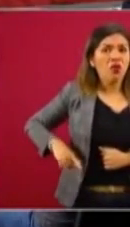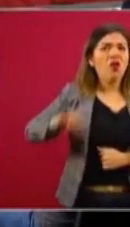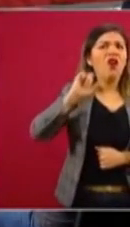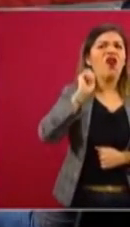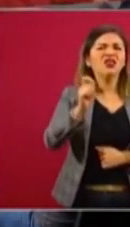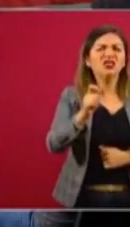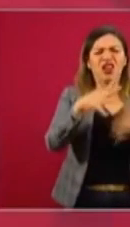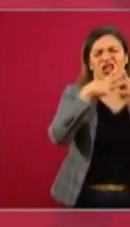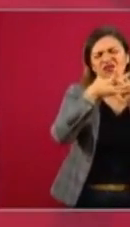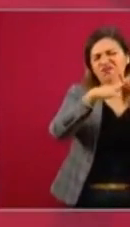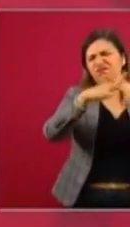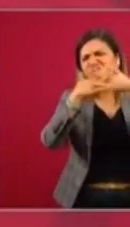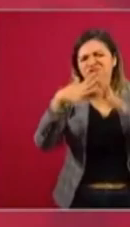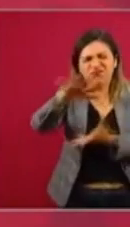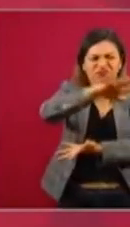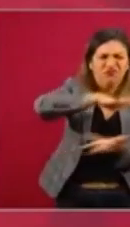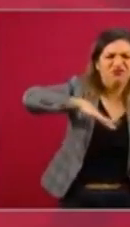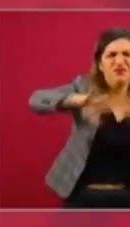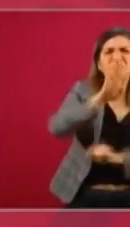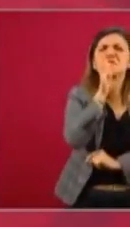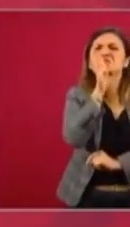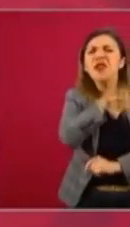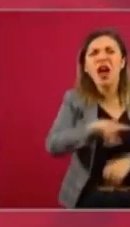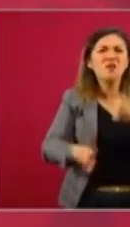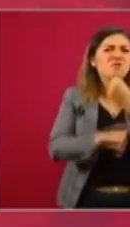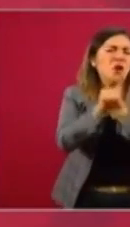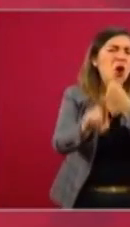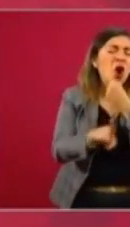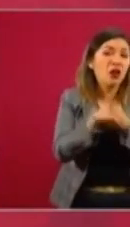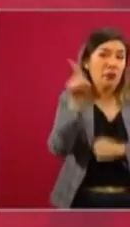desorden, un caos,